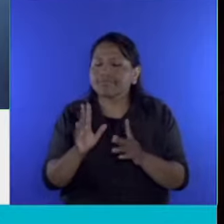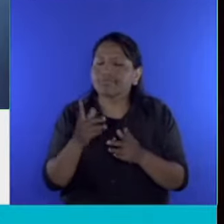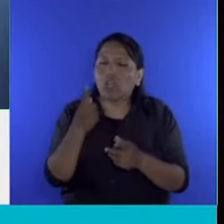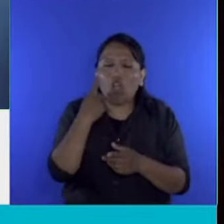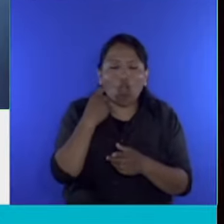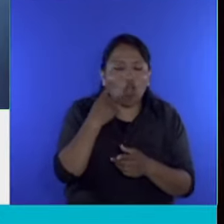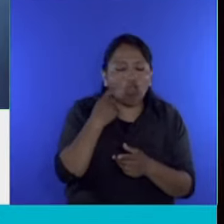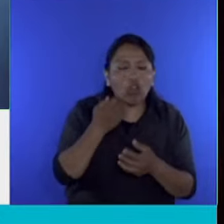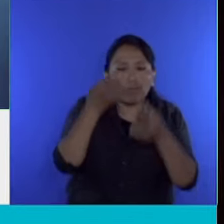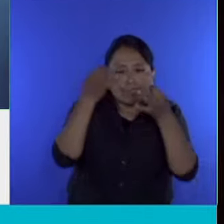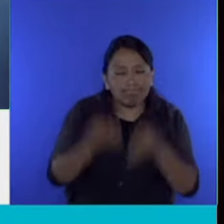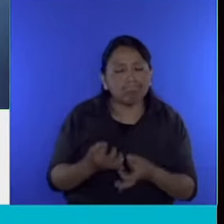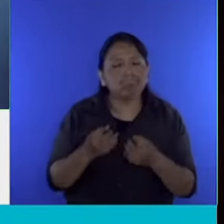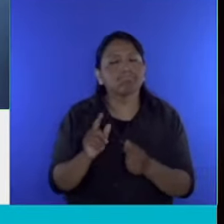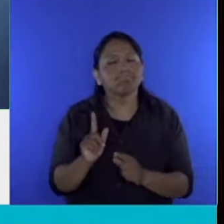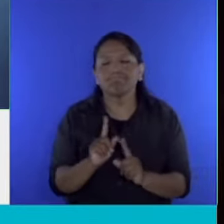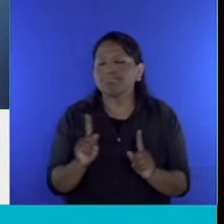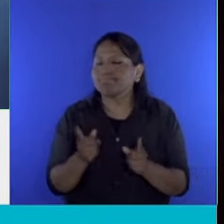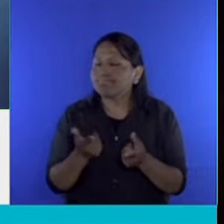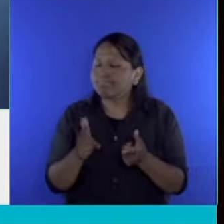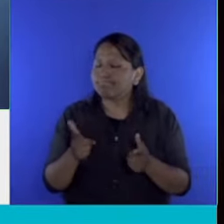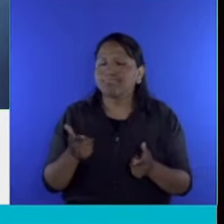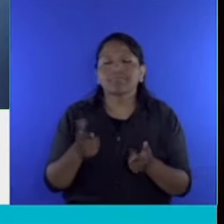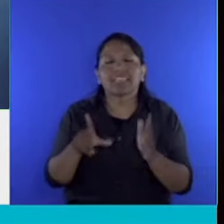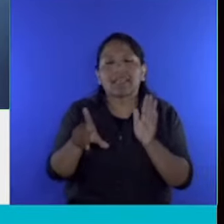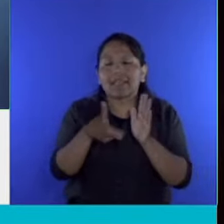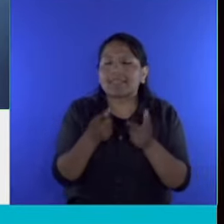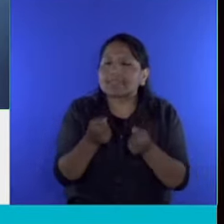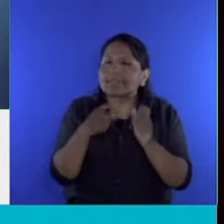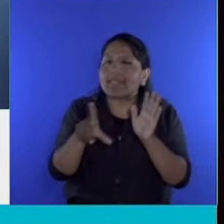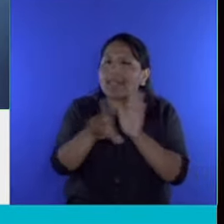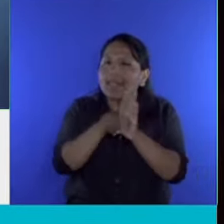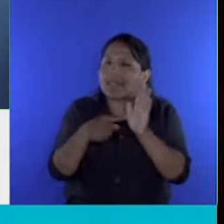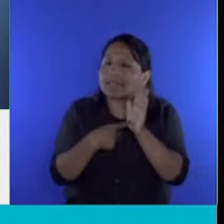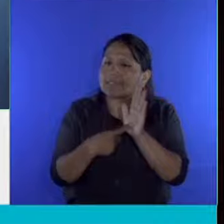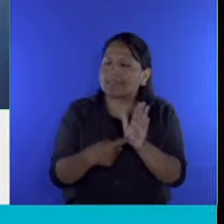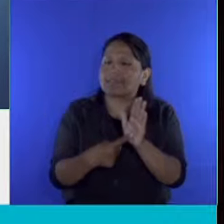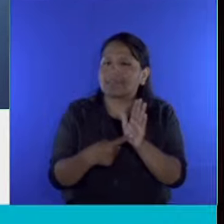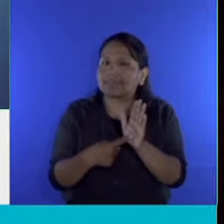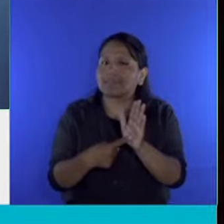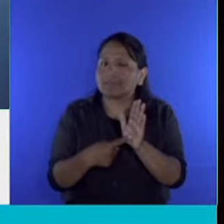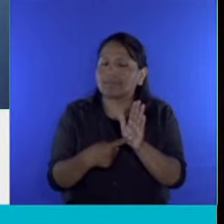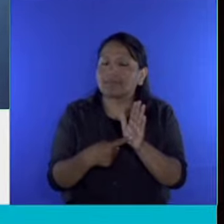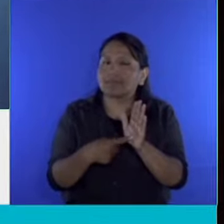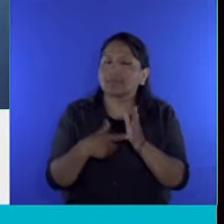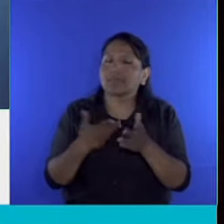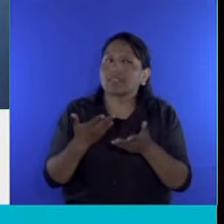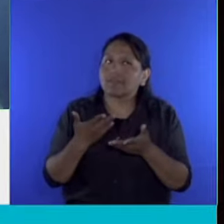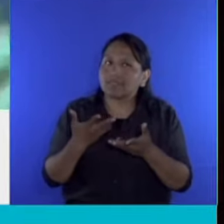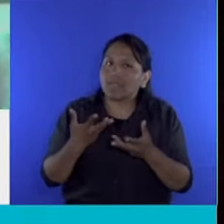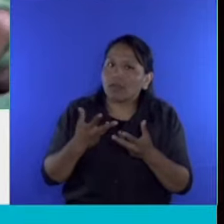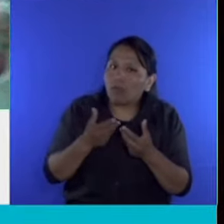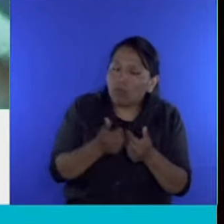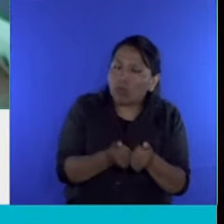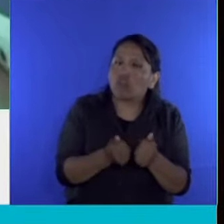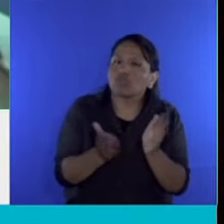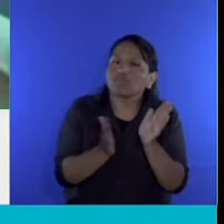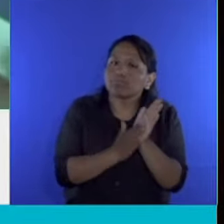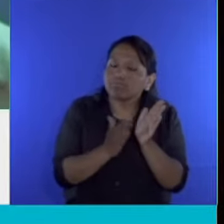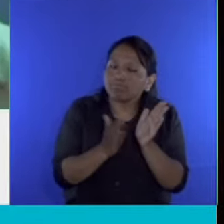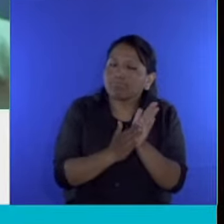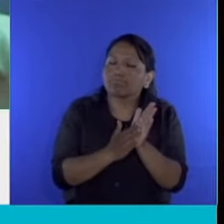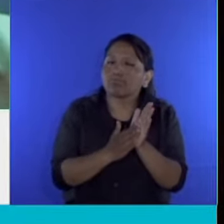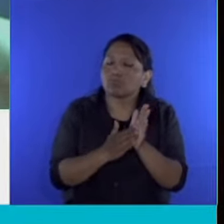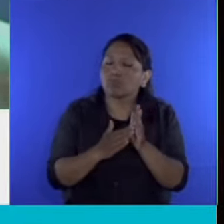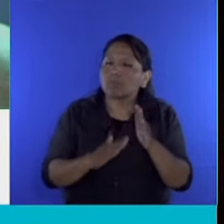controles necesarios que requieren las leyes que deben ser guías que deben ser